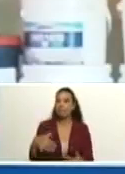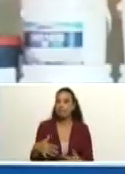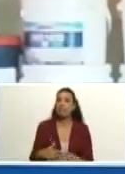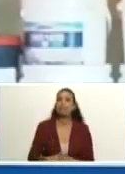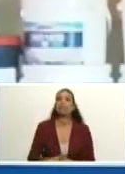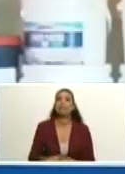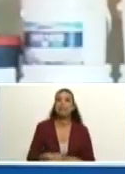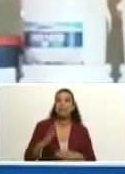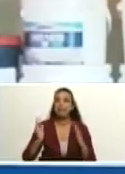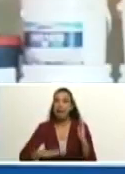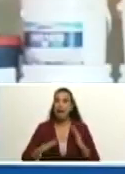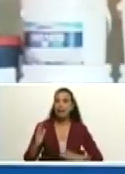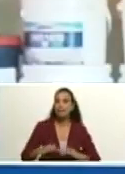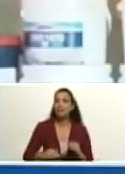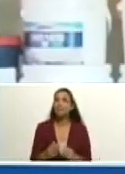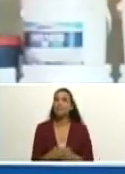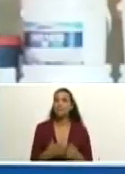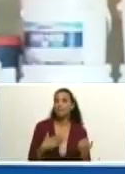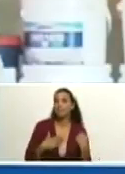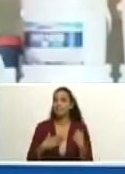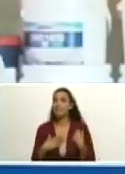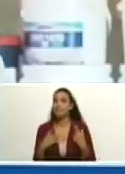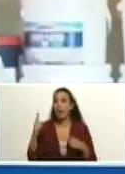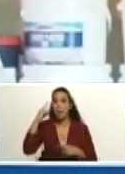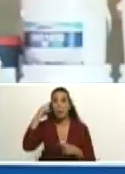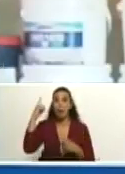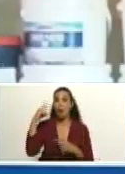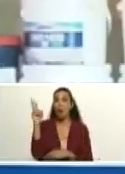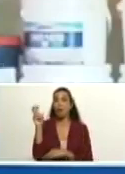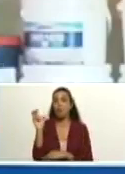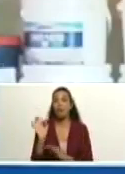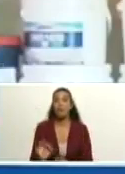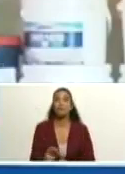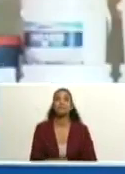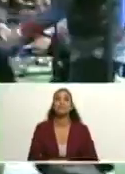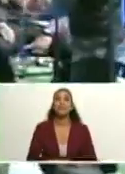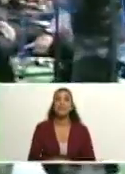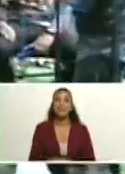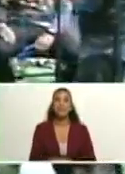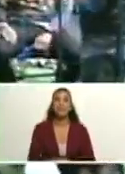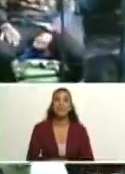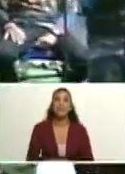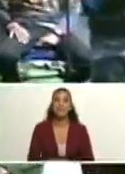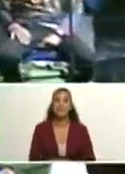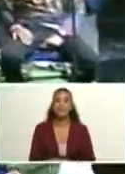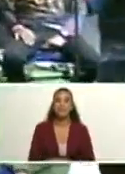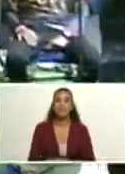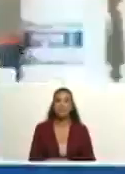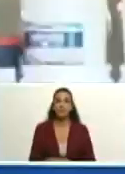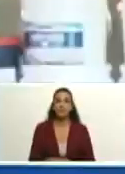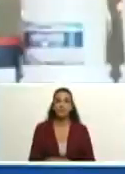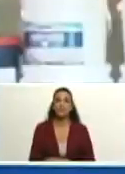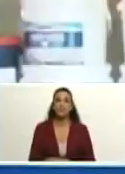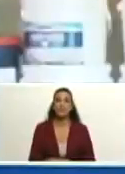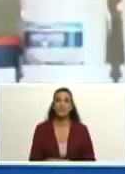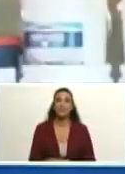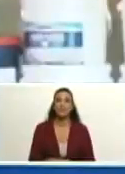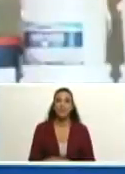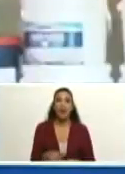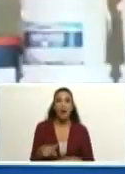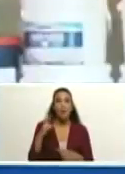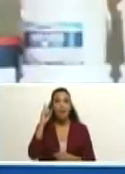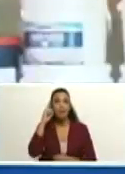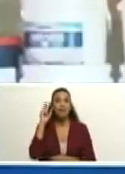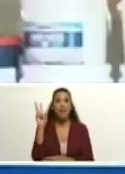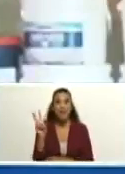Taca, taca, taca, taca, taca, taca, taca, taca, taca, taca, taca, taca.